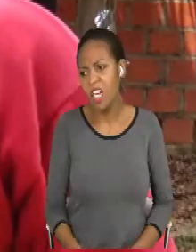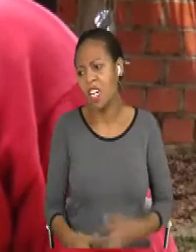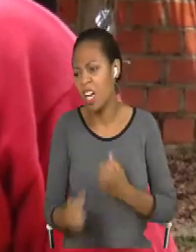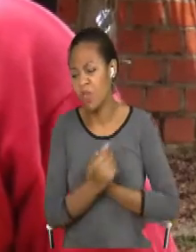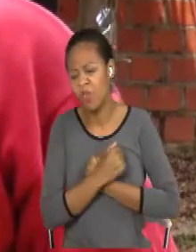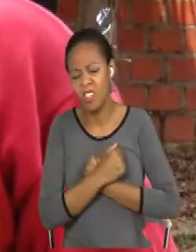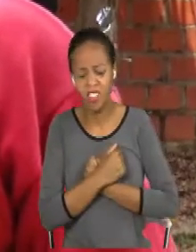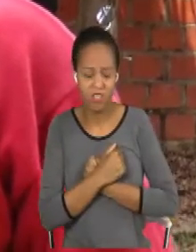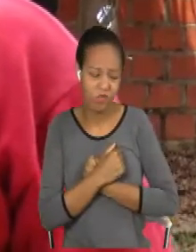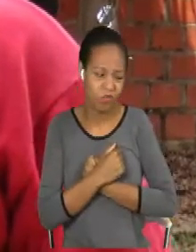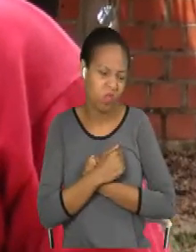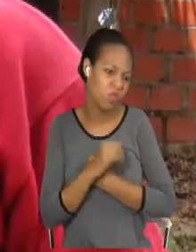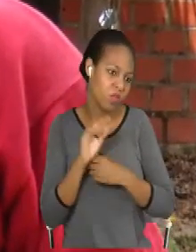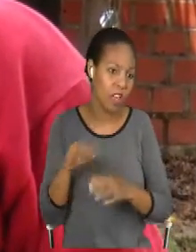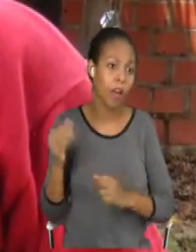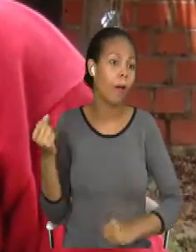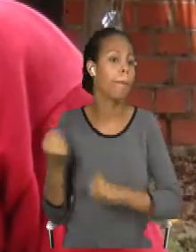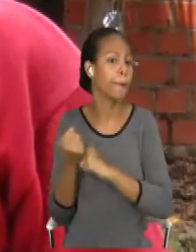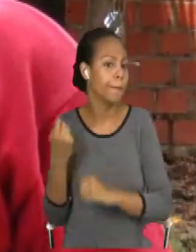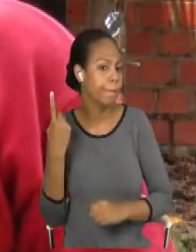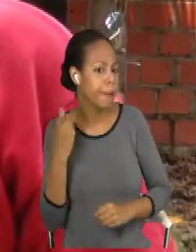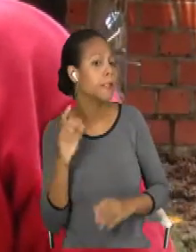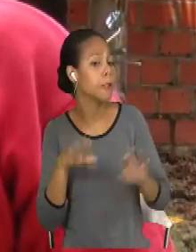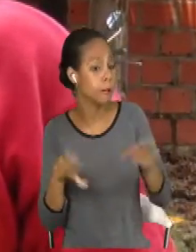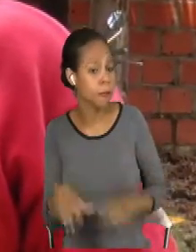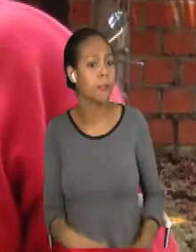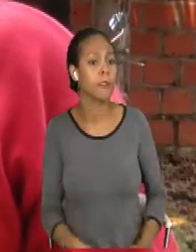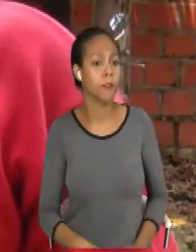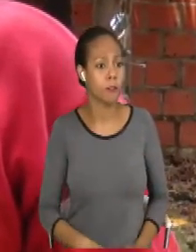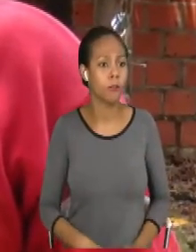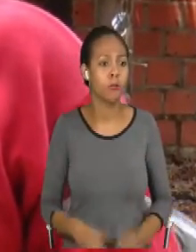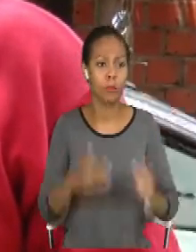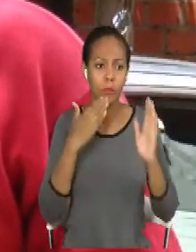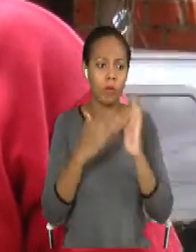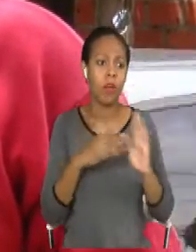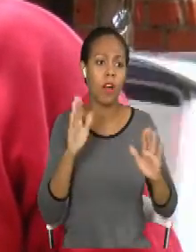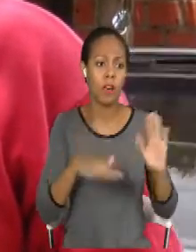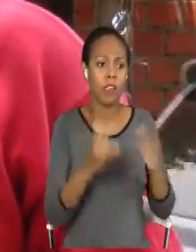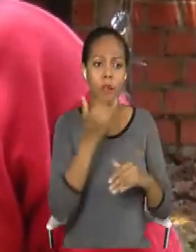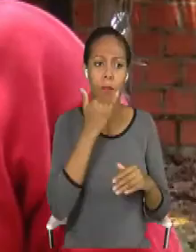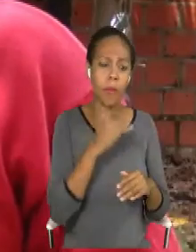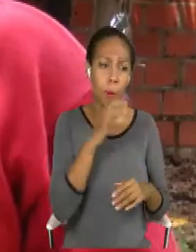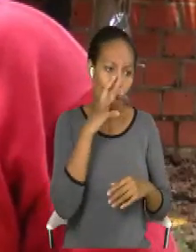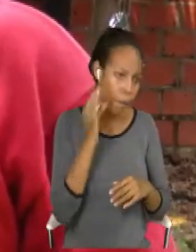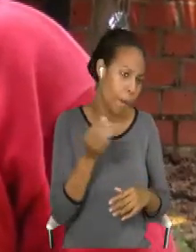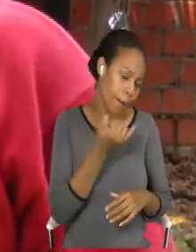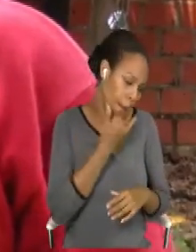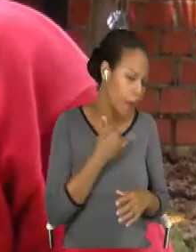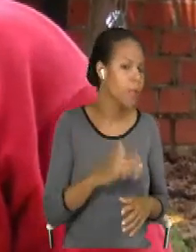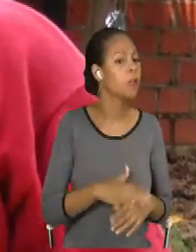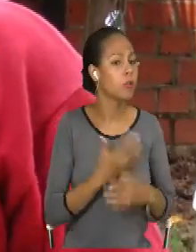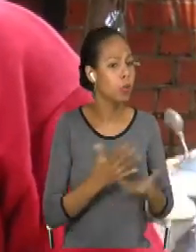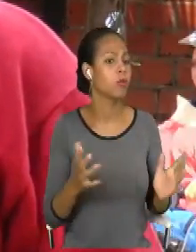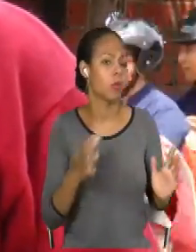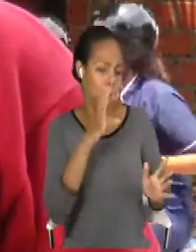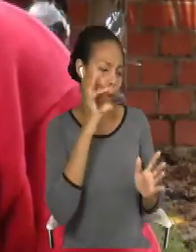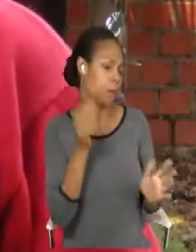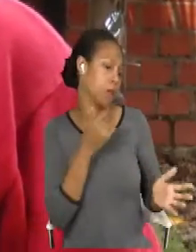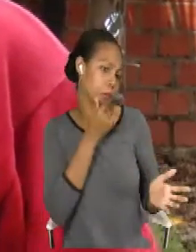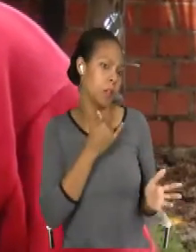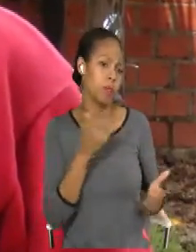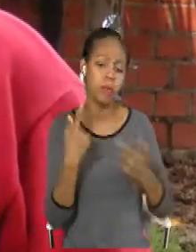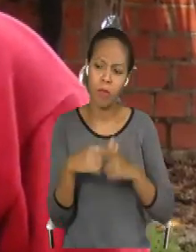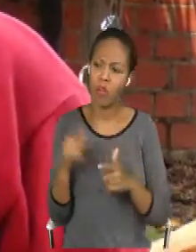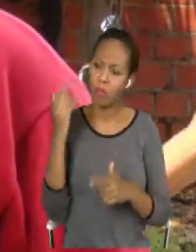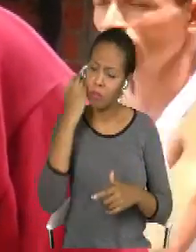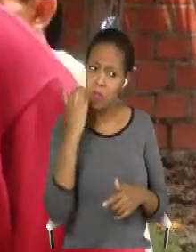no apoyamos tampoco. A veces cometemos errores como uno como hombre, pero excelente. La mujer,